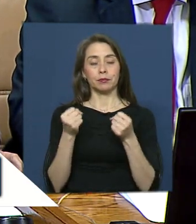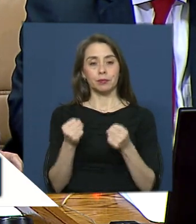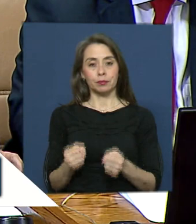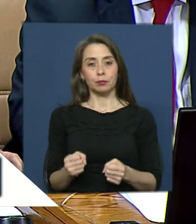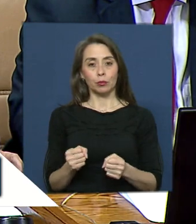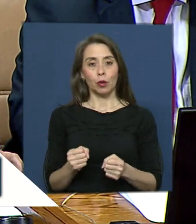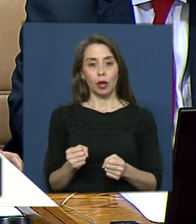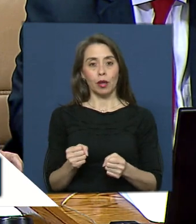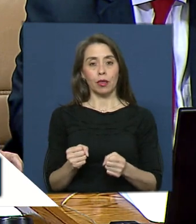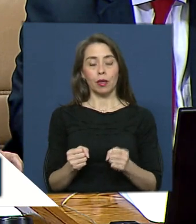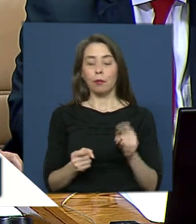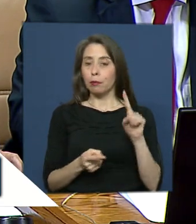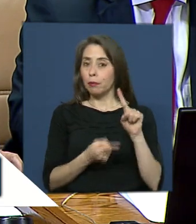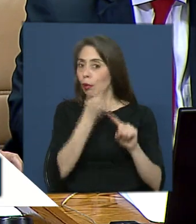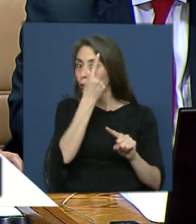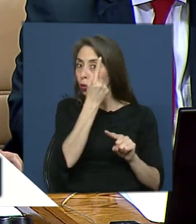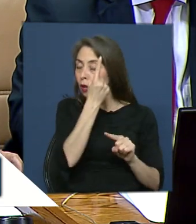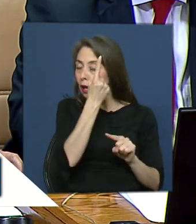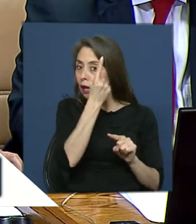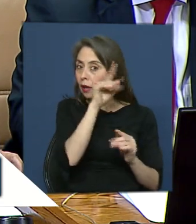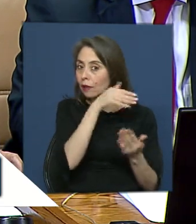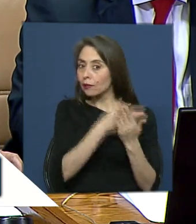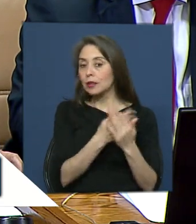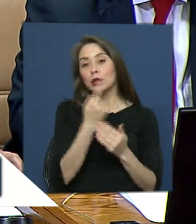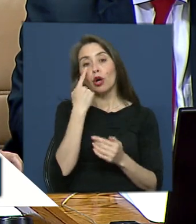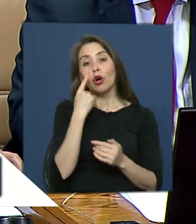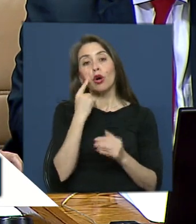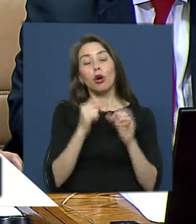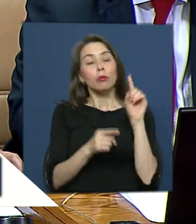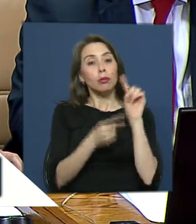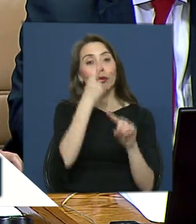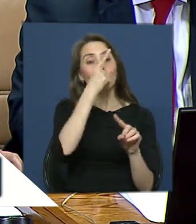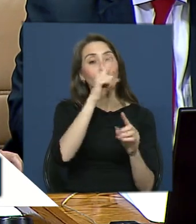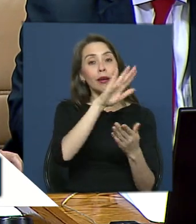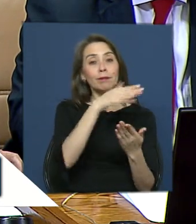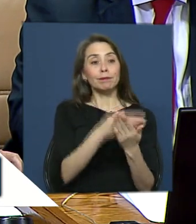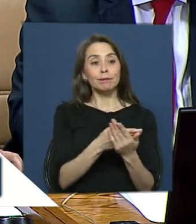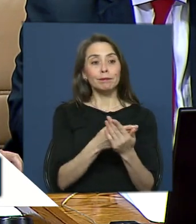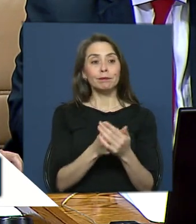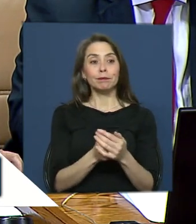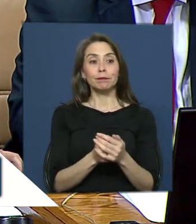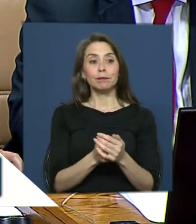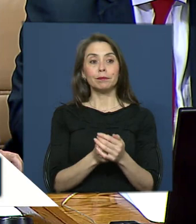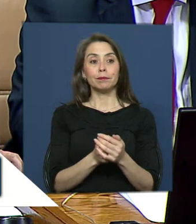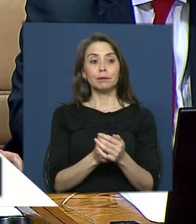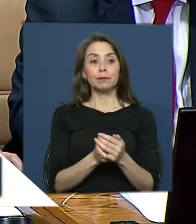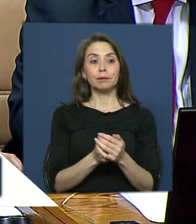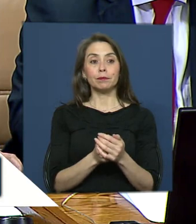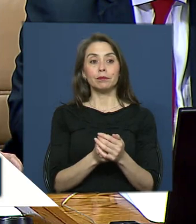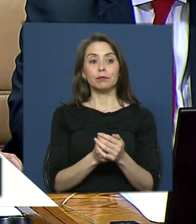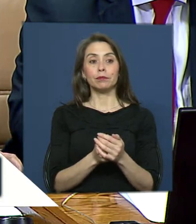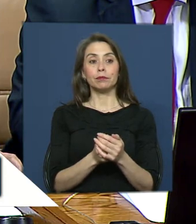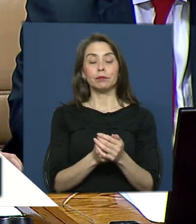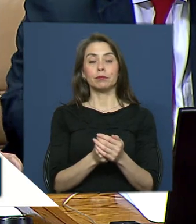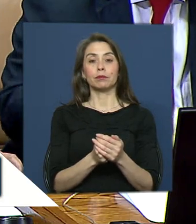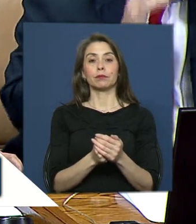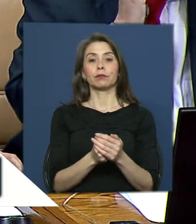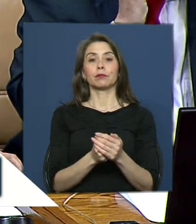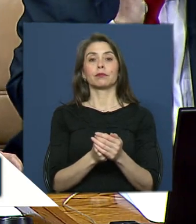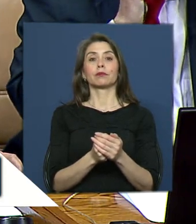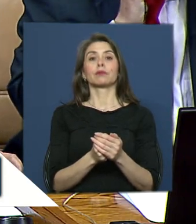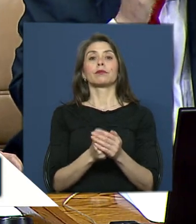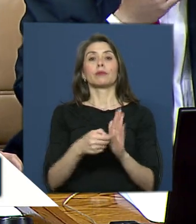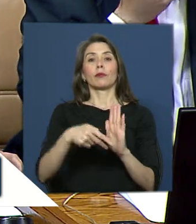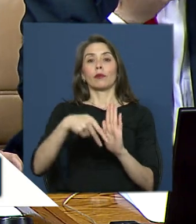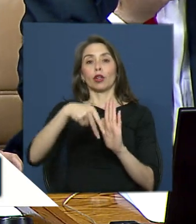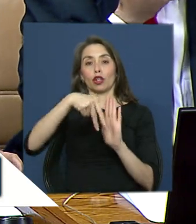posibilidad excepcional, ojo, excepcional, de que la norma establecida en la